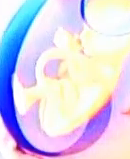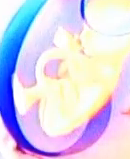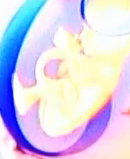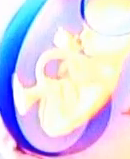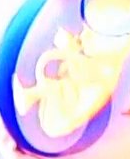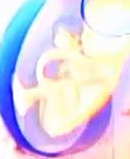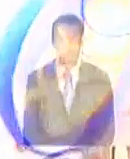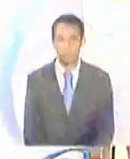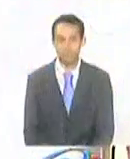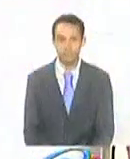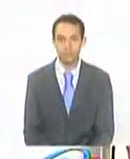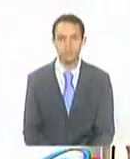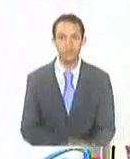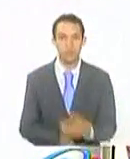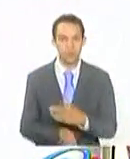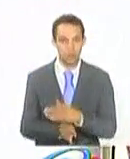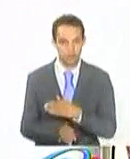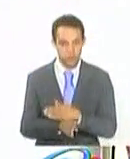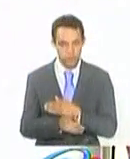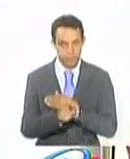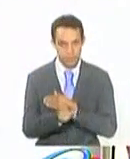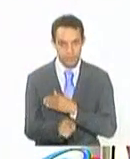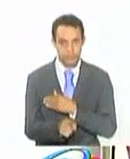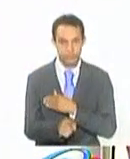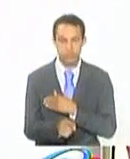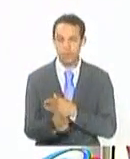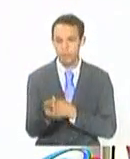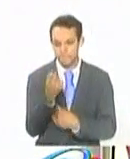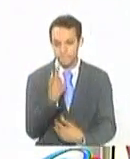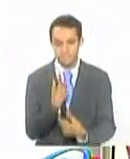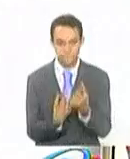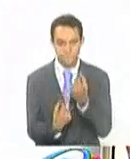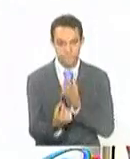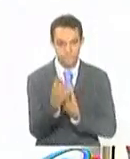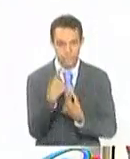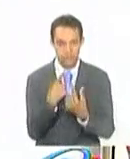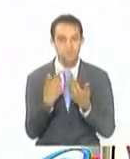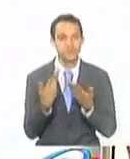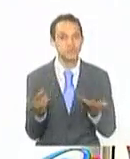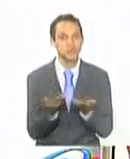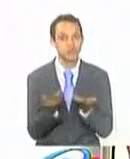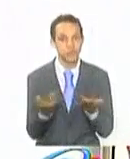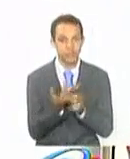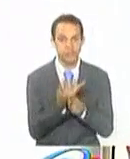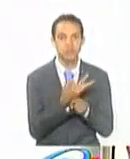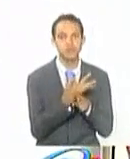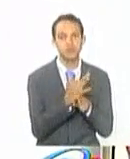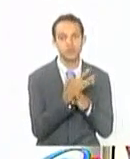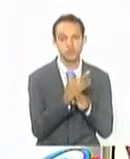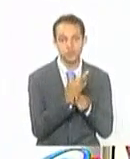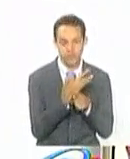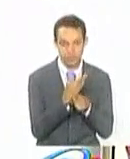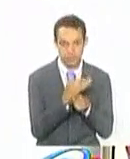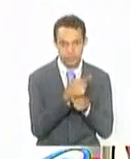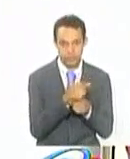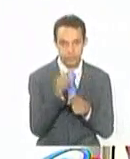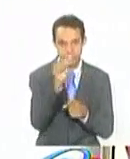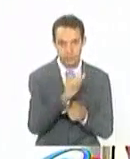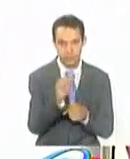país siguen enviándonos muchas preguntas por medio de nuestra cuenta en Twitter que es